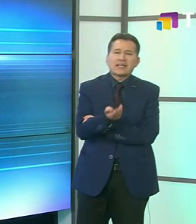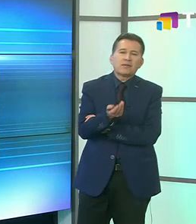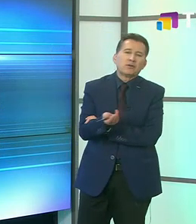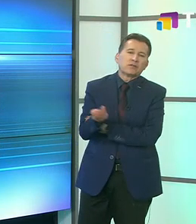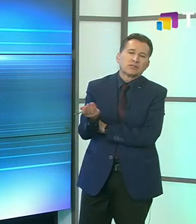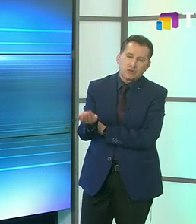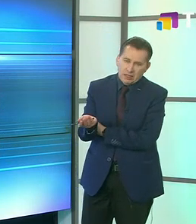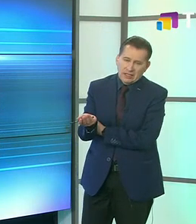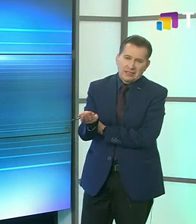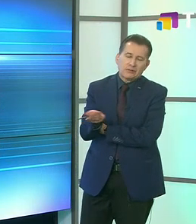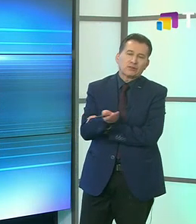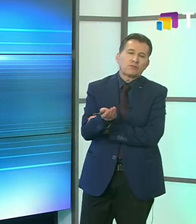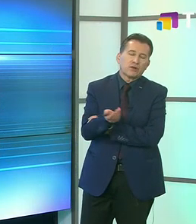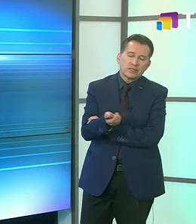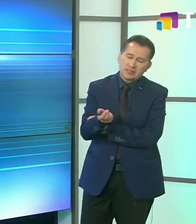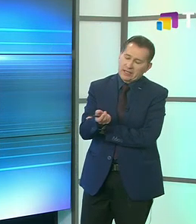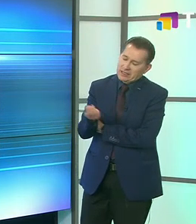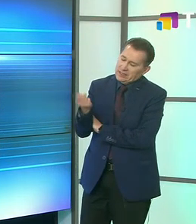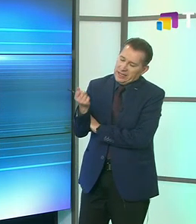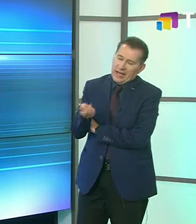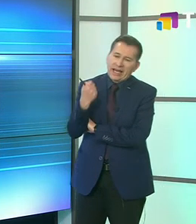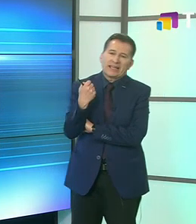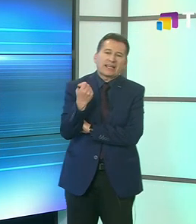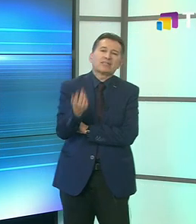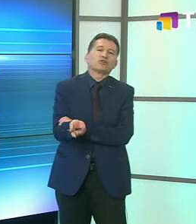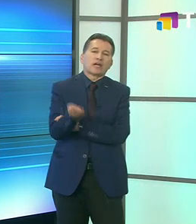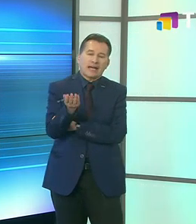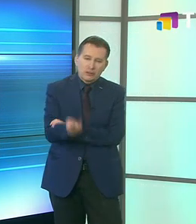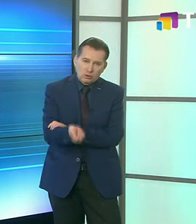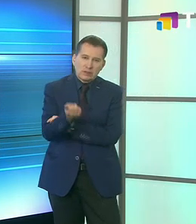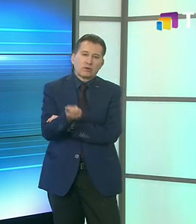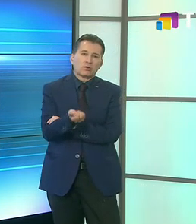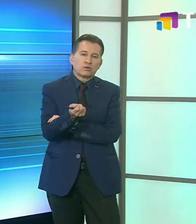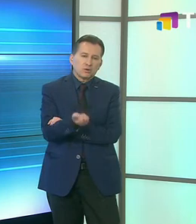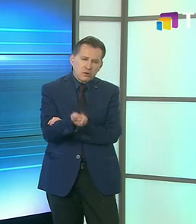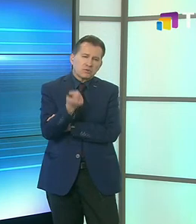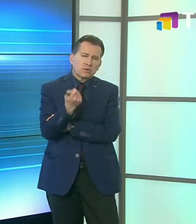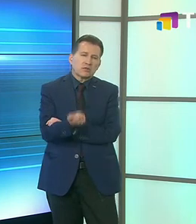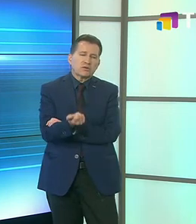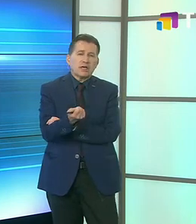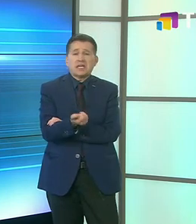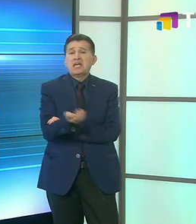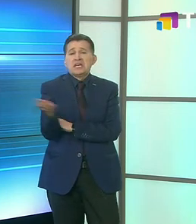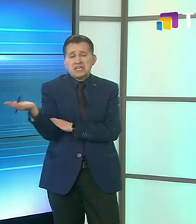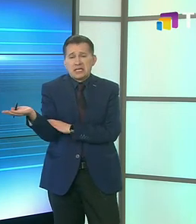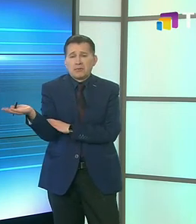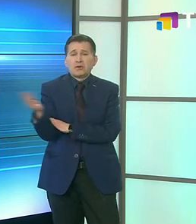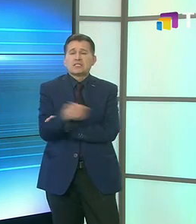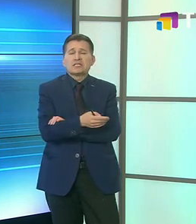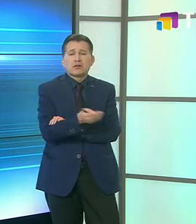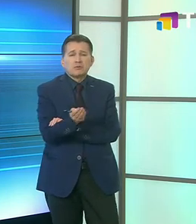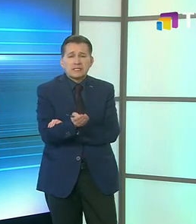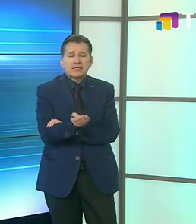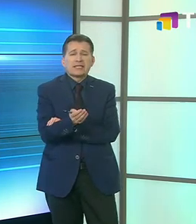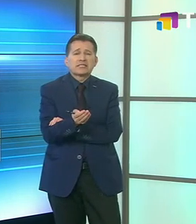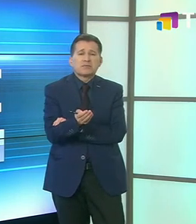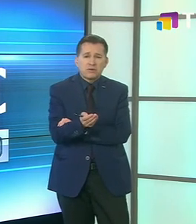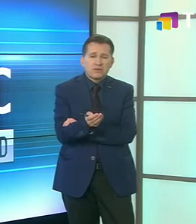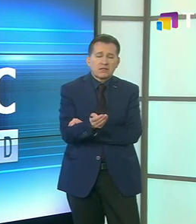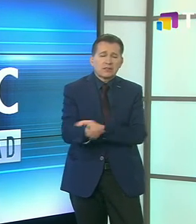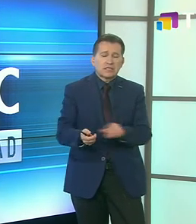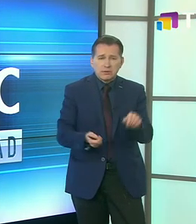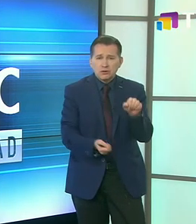es responsabilidad ciudadana. No se puede estar a cada rato sacando el salvoconducto. Responsabilidad ciudadana. Y la policía y los militares